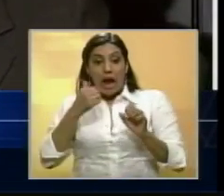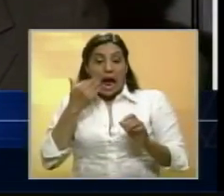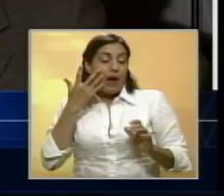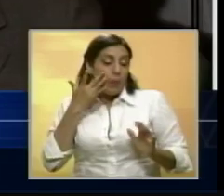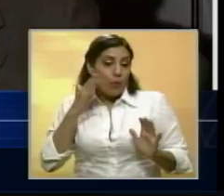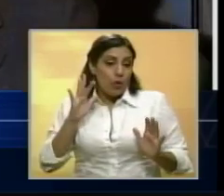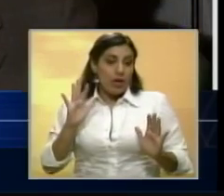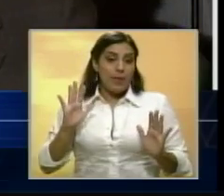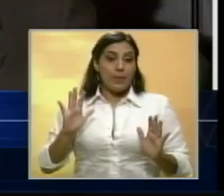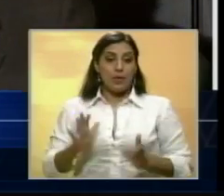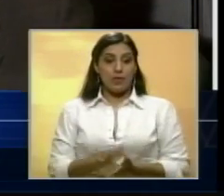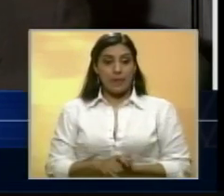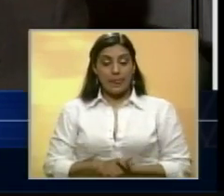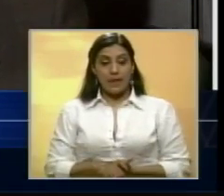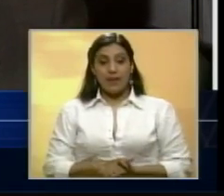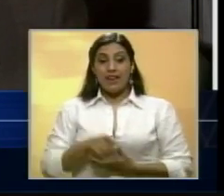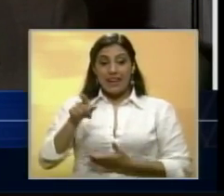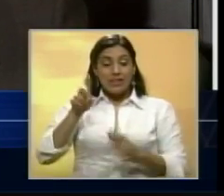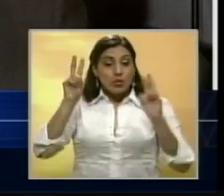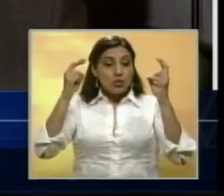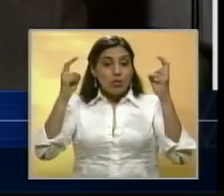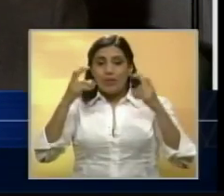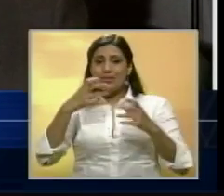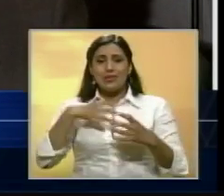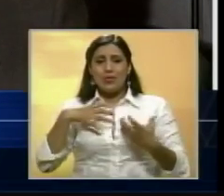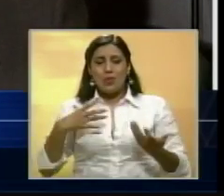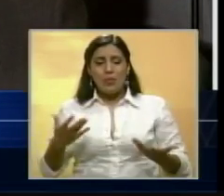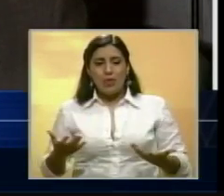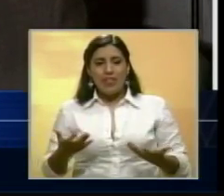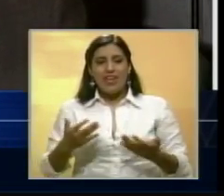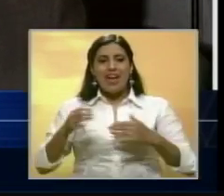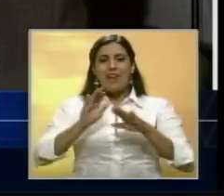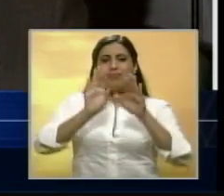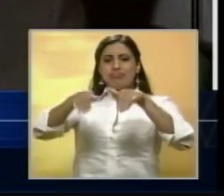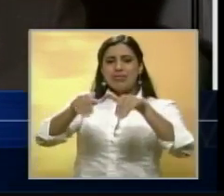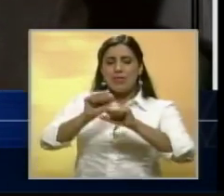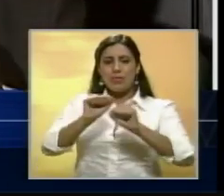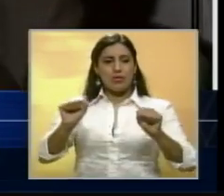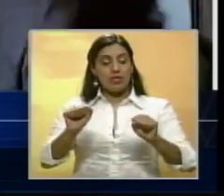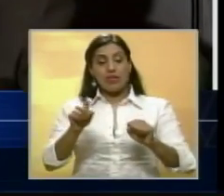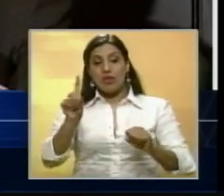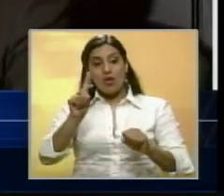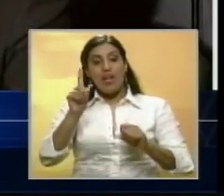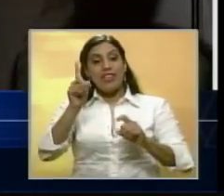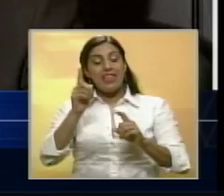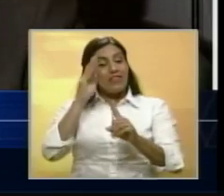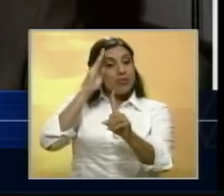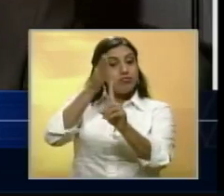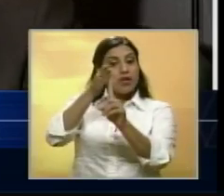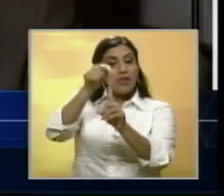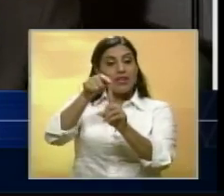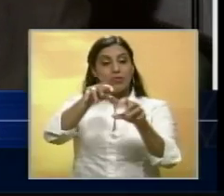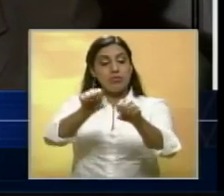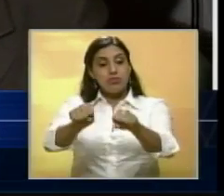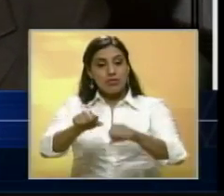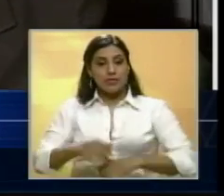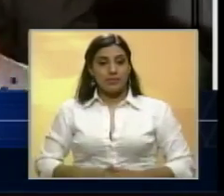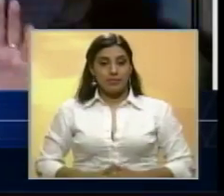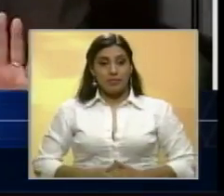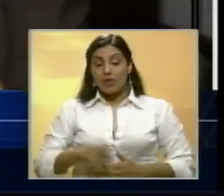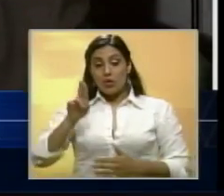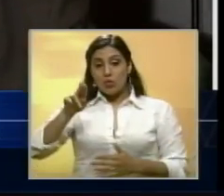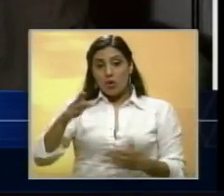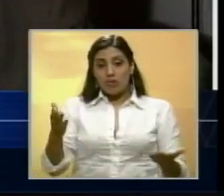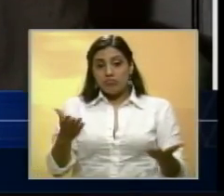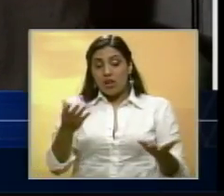usurpado, en ese supuesto no cabía acción de amparo, sino una acción directa por usurpación. que